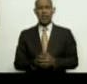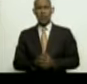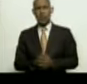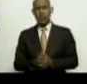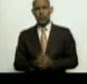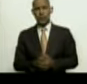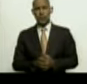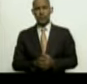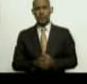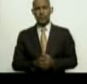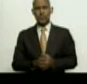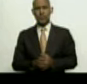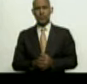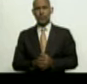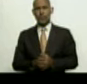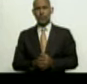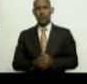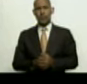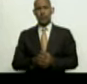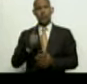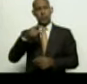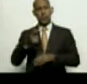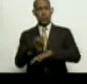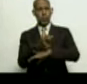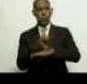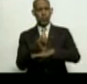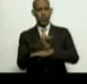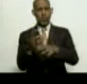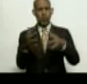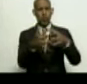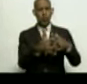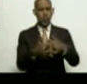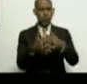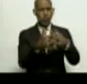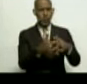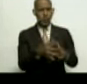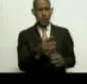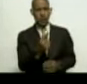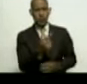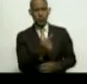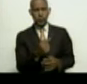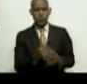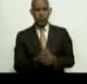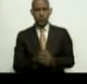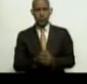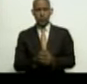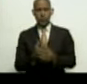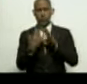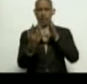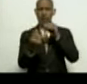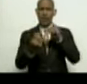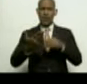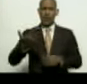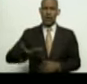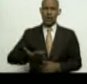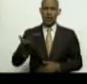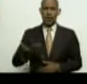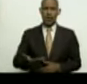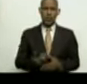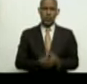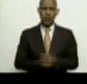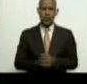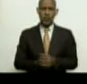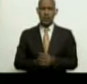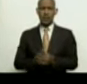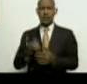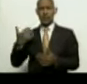expansionismo militar que impulsa el gobierno de los Estados Unidos de Norteamérica. El día de hoy evaluamos específicamente el caso de Venezuela, en una